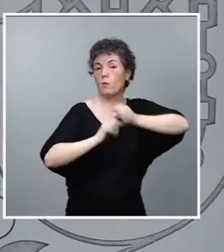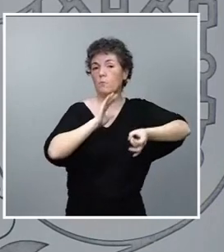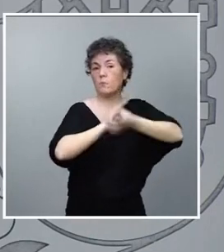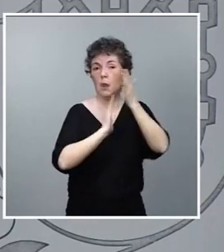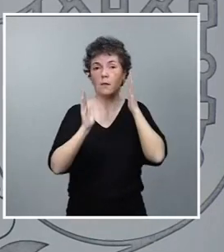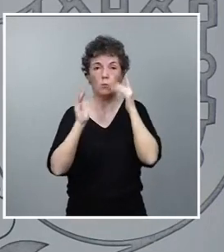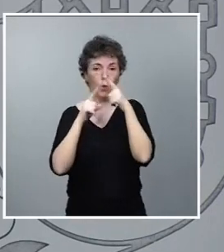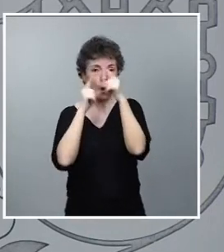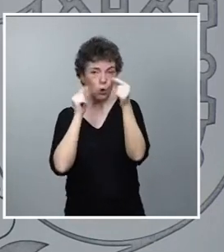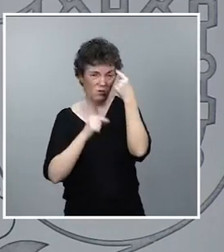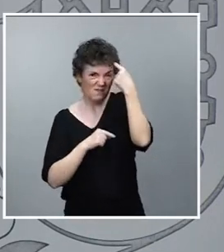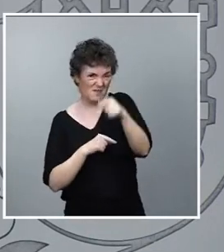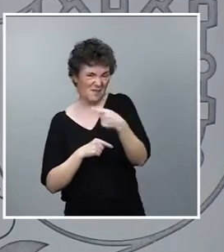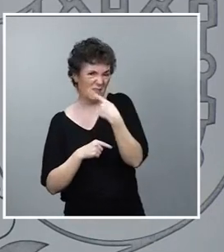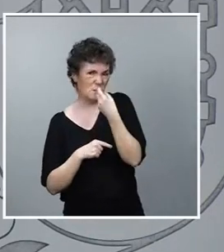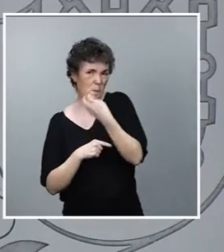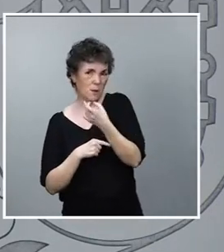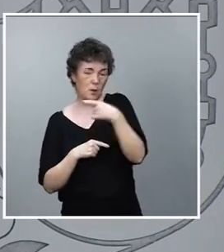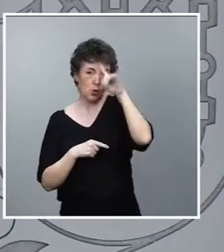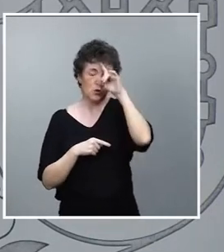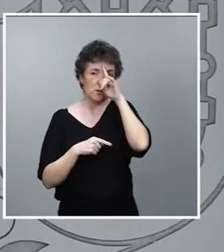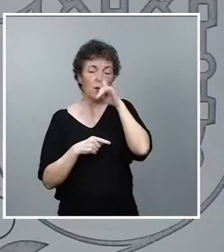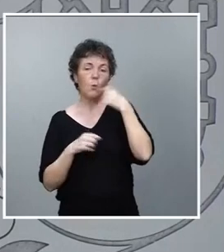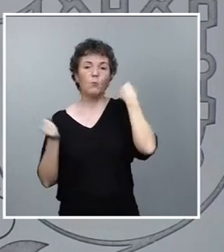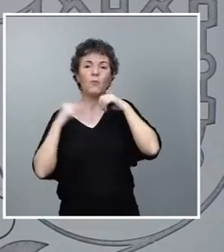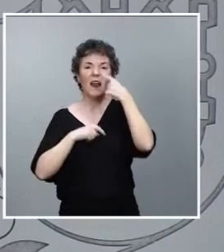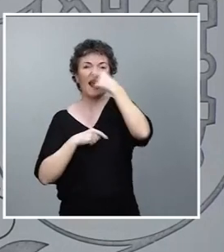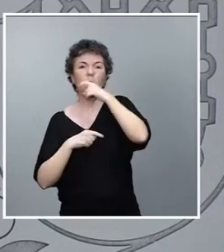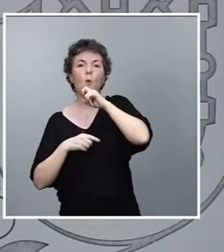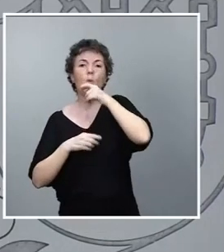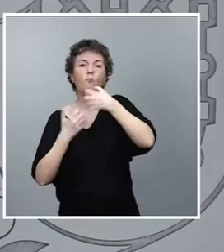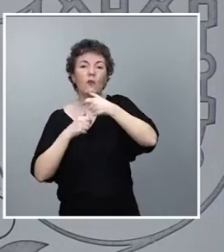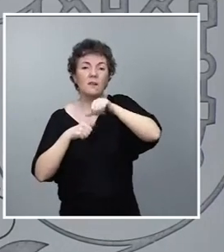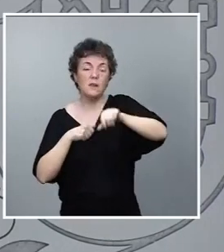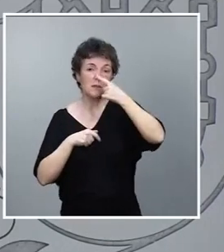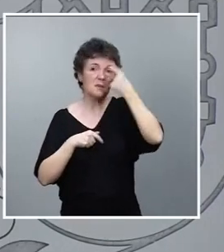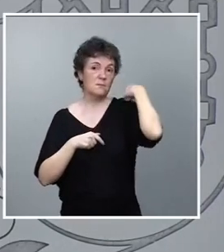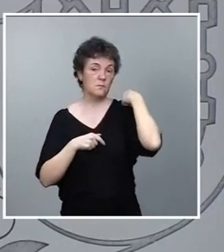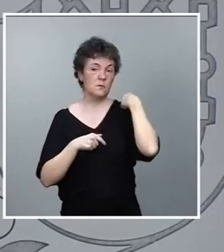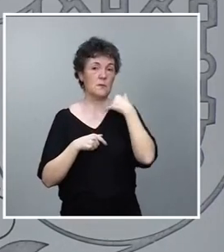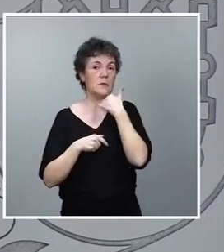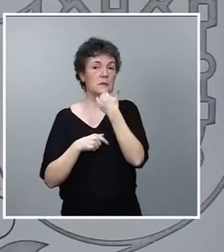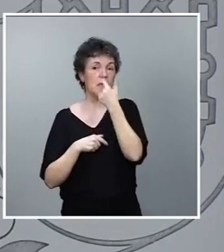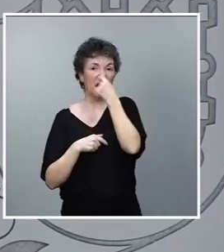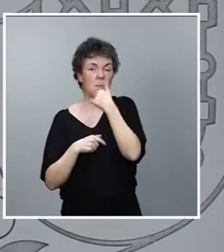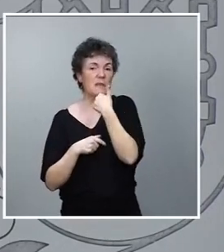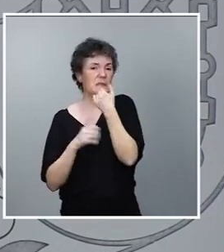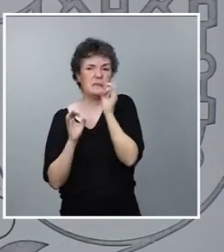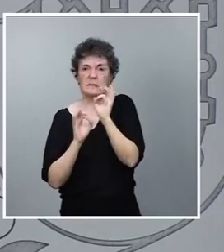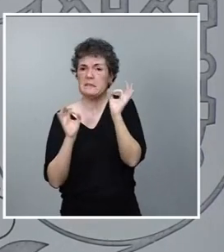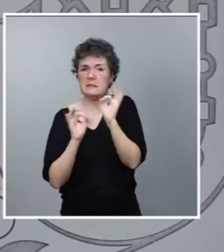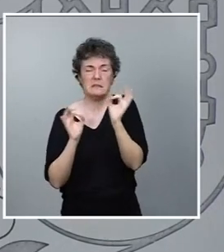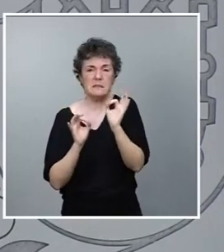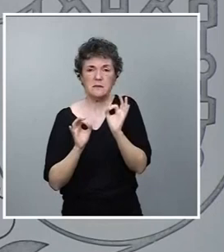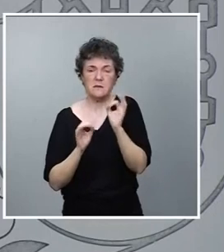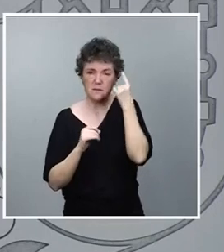como usted bien ha dicho, no sabemos cómo se va a comportar la gripe. Sabemos que el año pasado prácticamente no hubo incidencia de gripe, pero